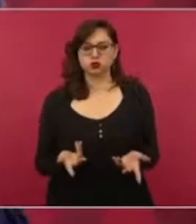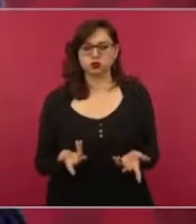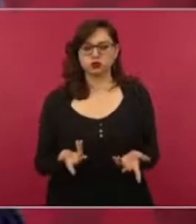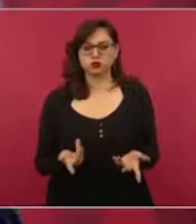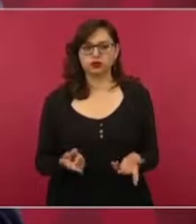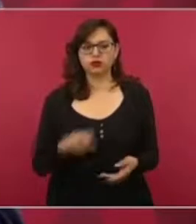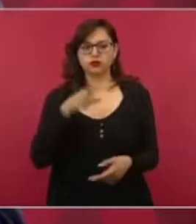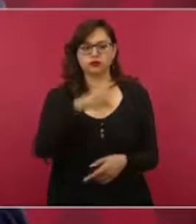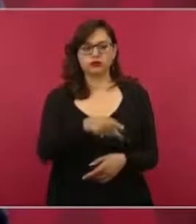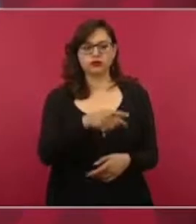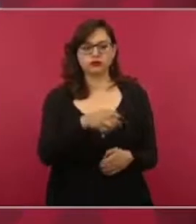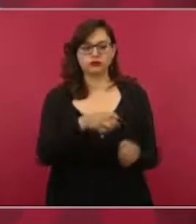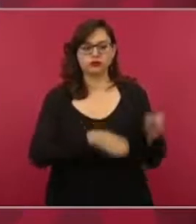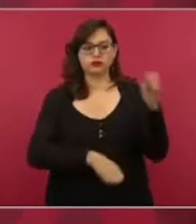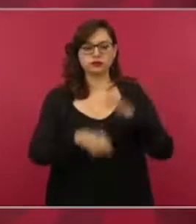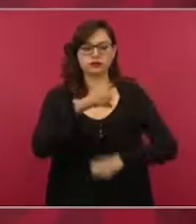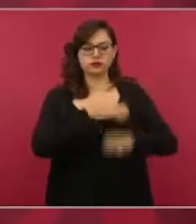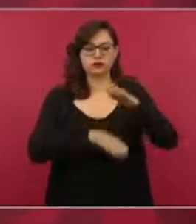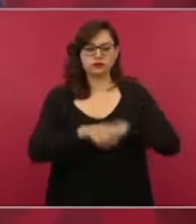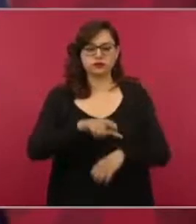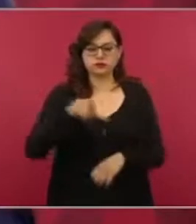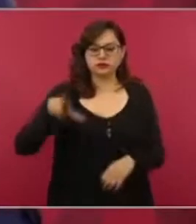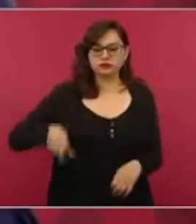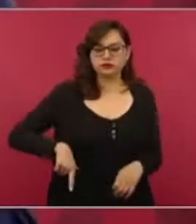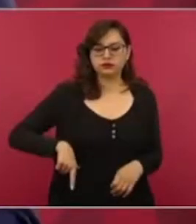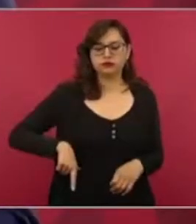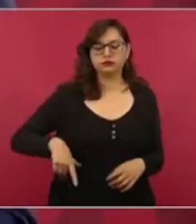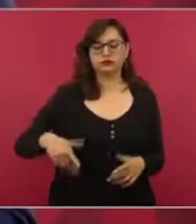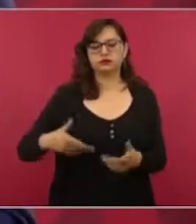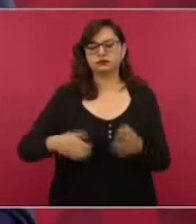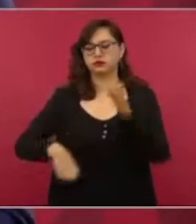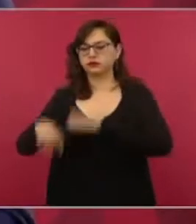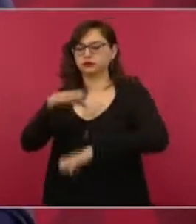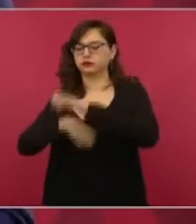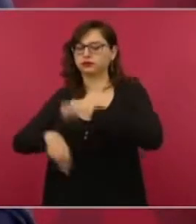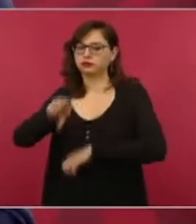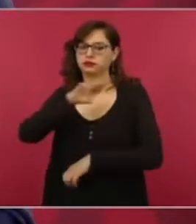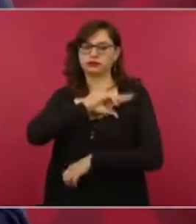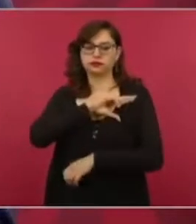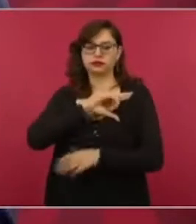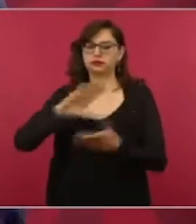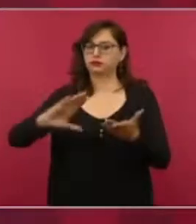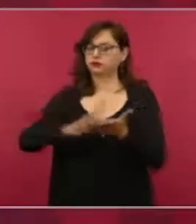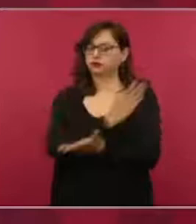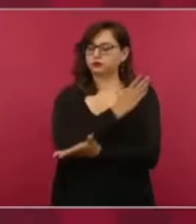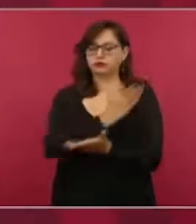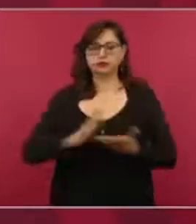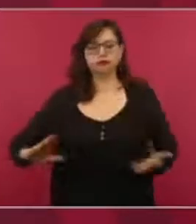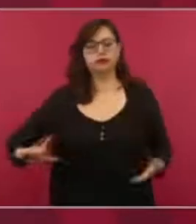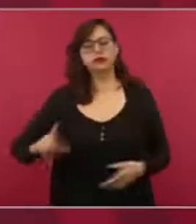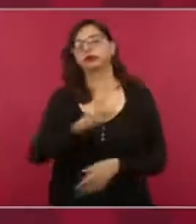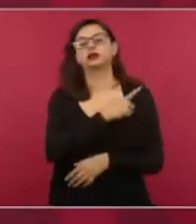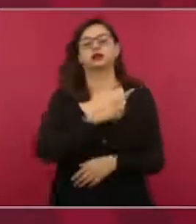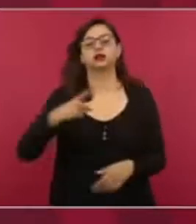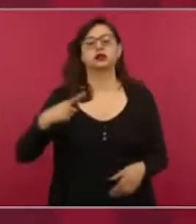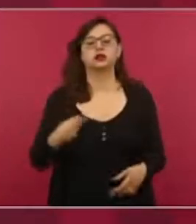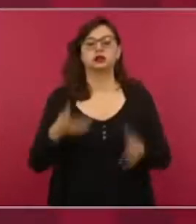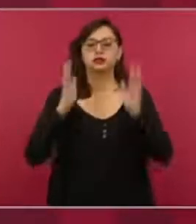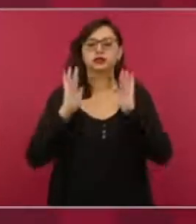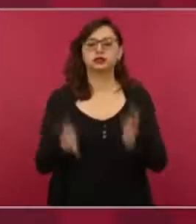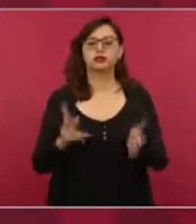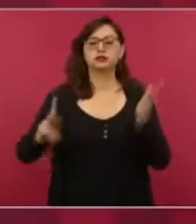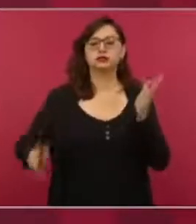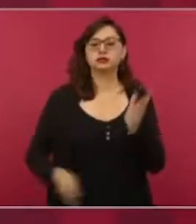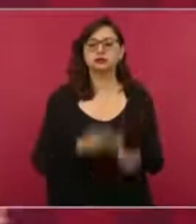la empresa pública y otra cosa es el sector privado. Y ya lo hemos dicho muchas veces,